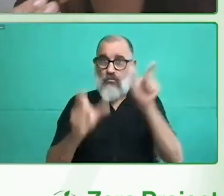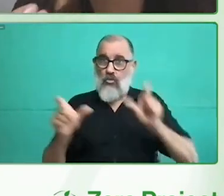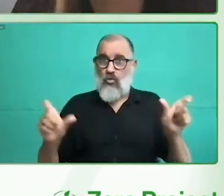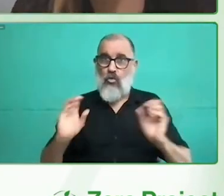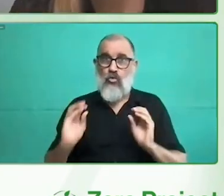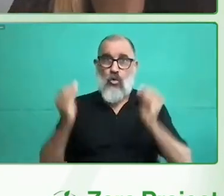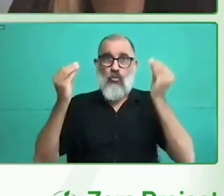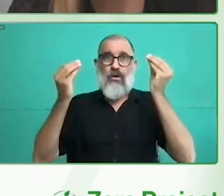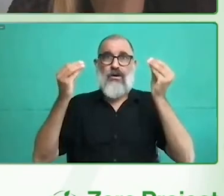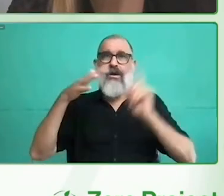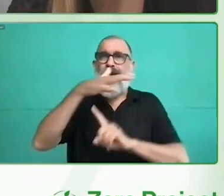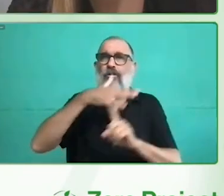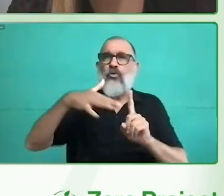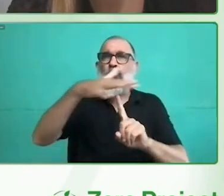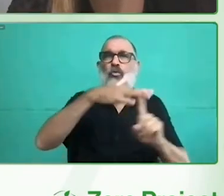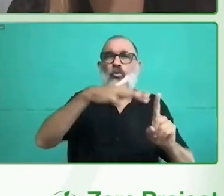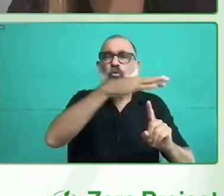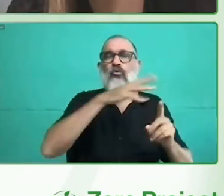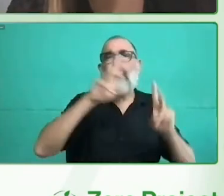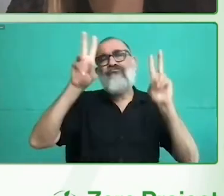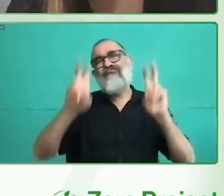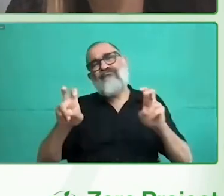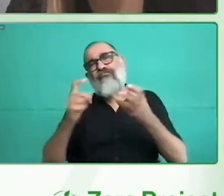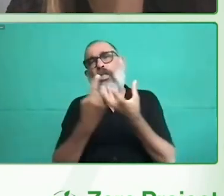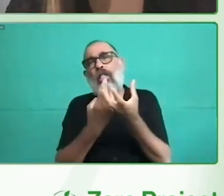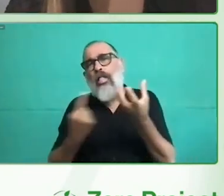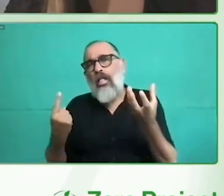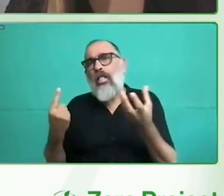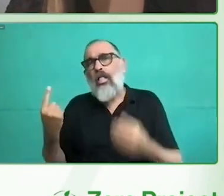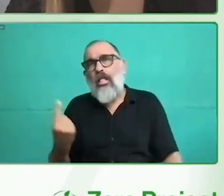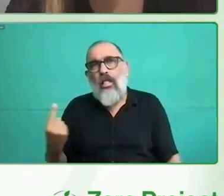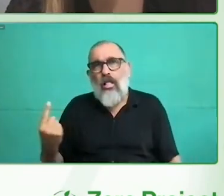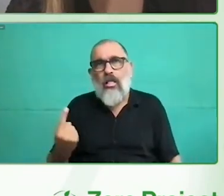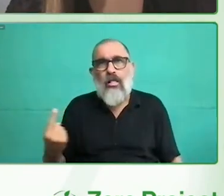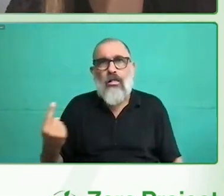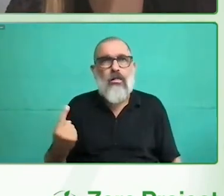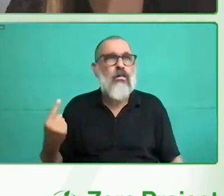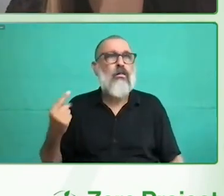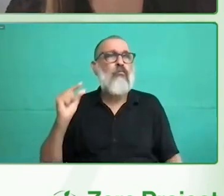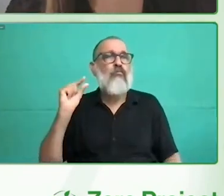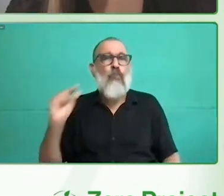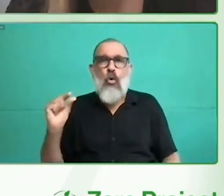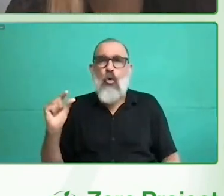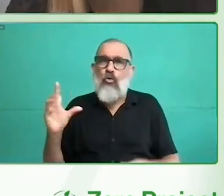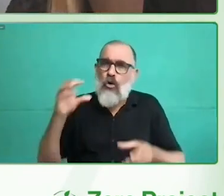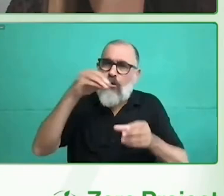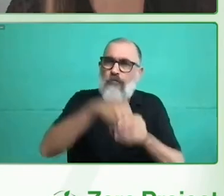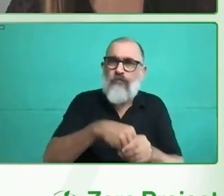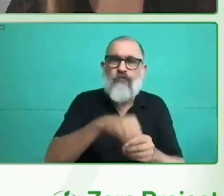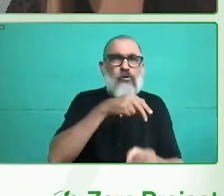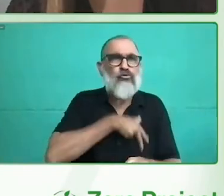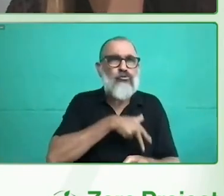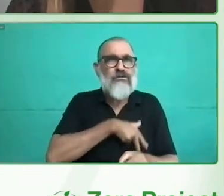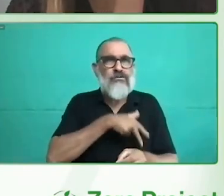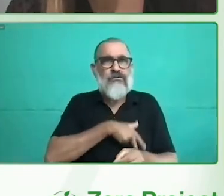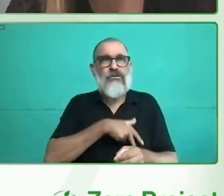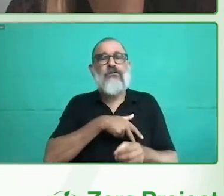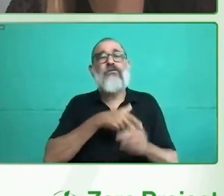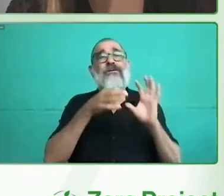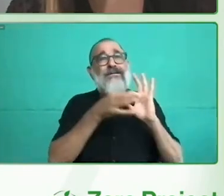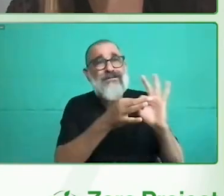su involucramiento según la complejidad de los momentos, pero su rol va a ser muy importante para